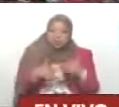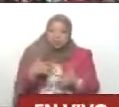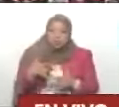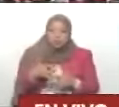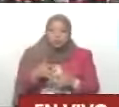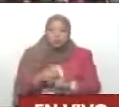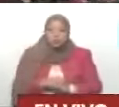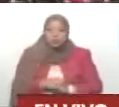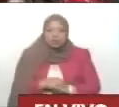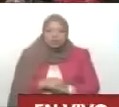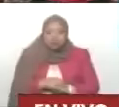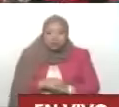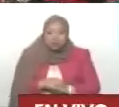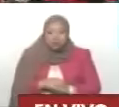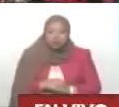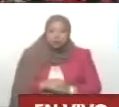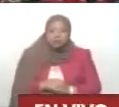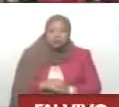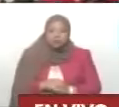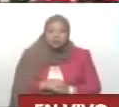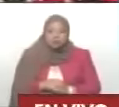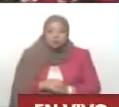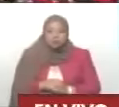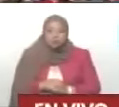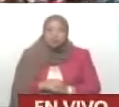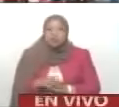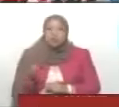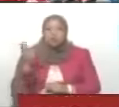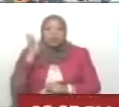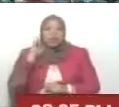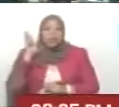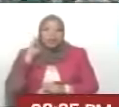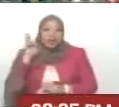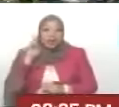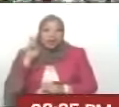pa. ¿Verdad? Radio Bemba.